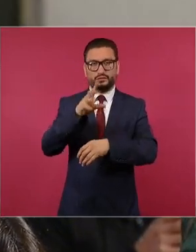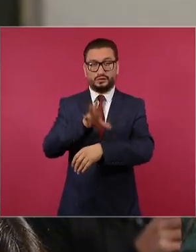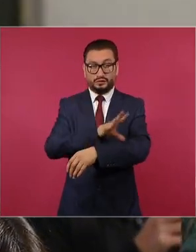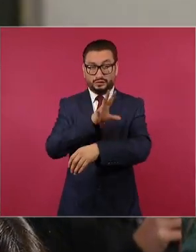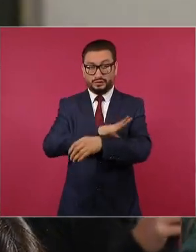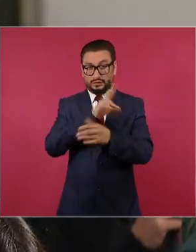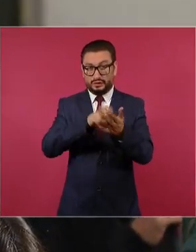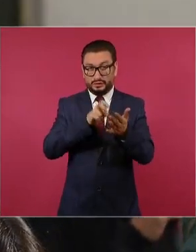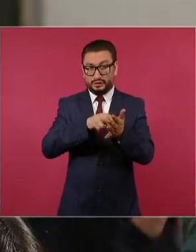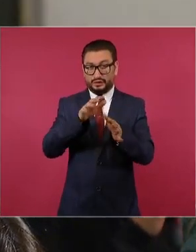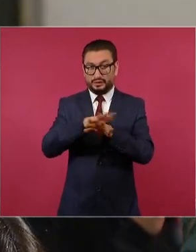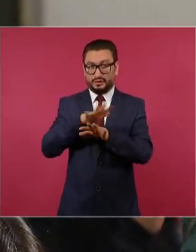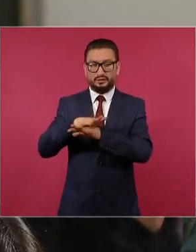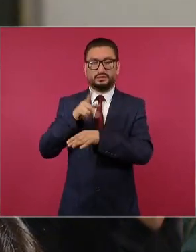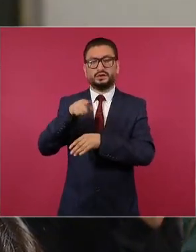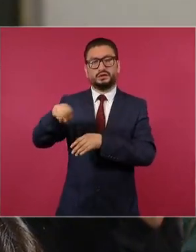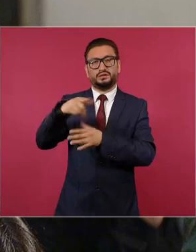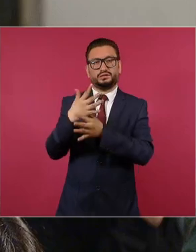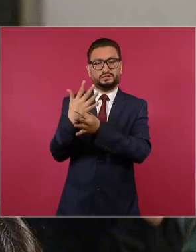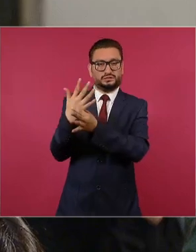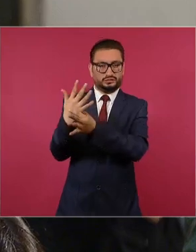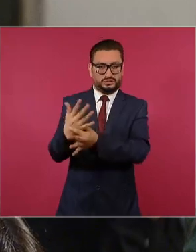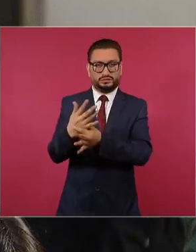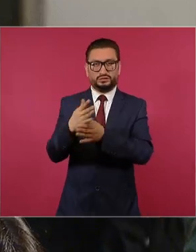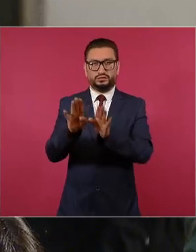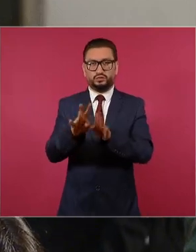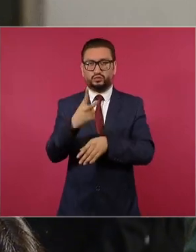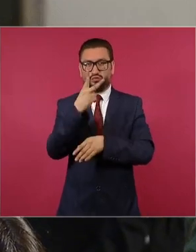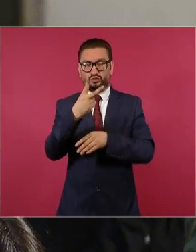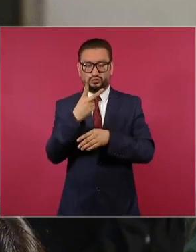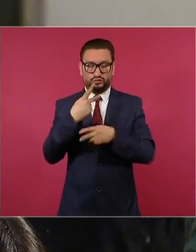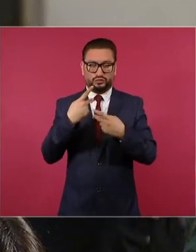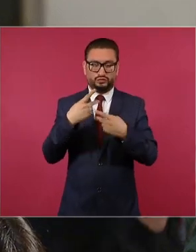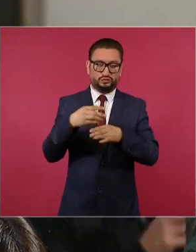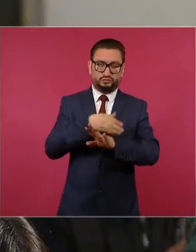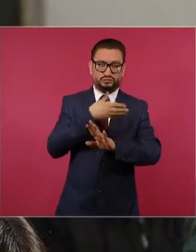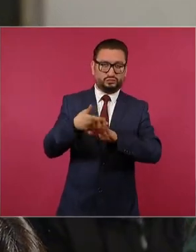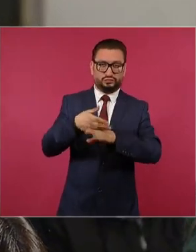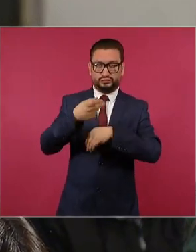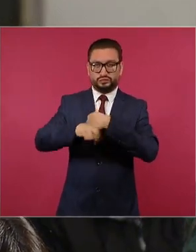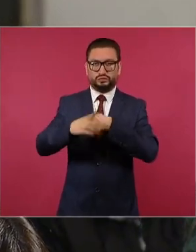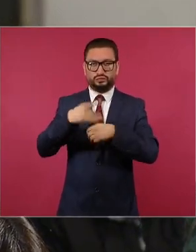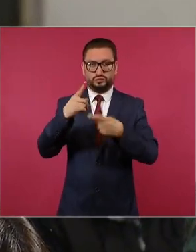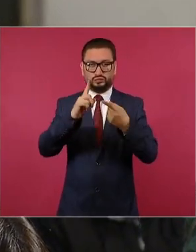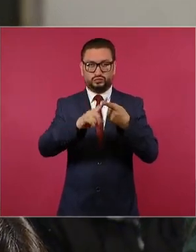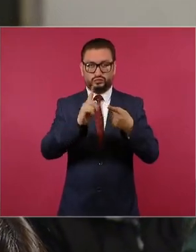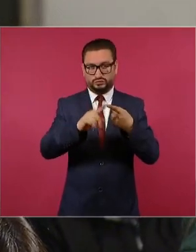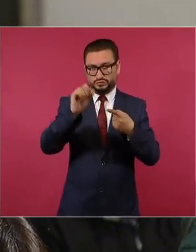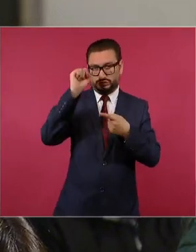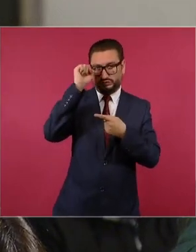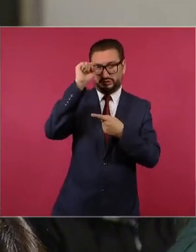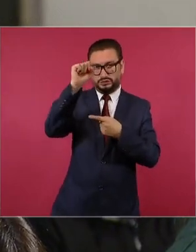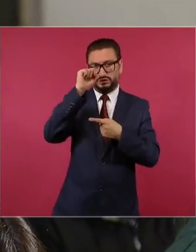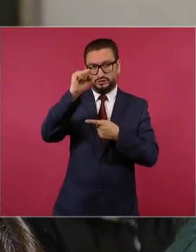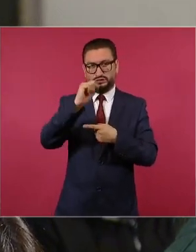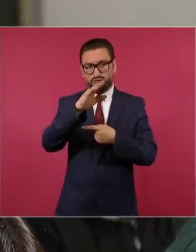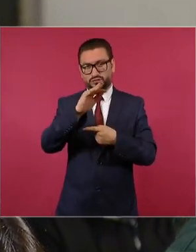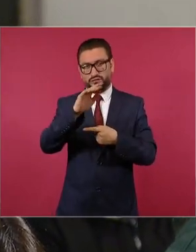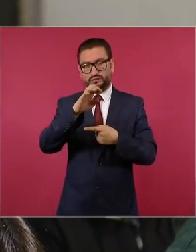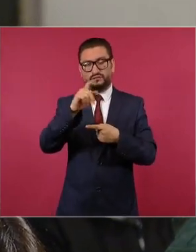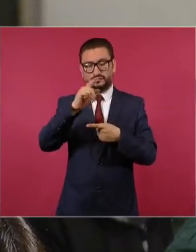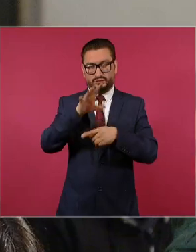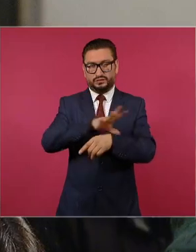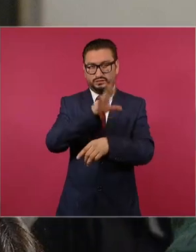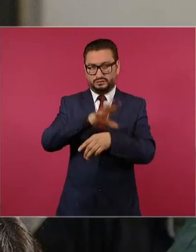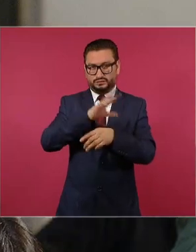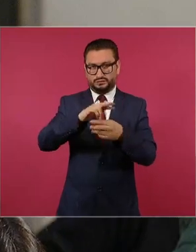eléctrica. Ellos denominan un binomio agresor, principalmente por el Sindicato Único de Trabajadores Electricistas de la